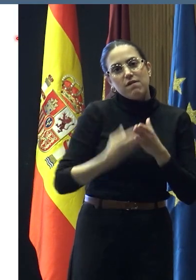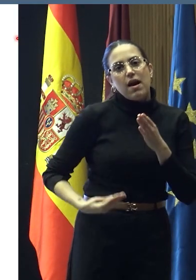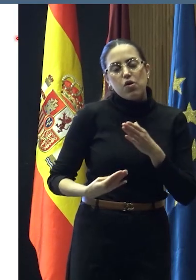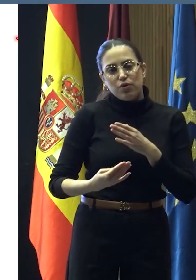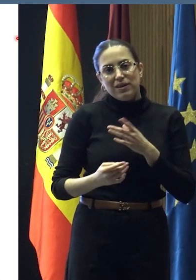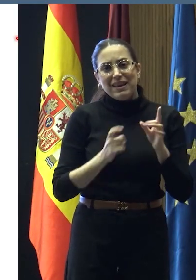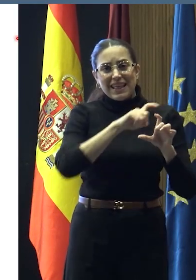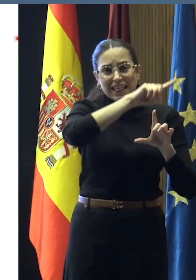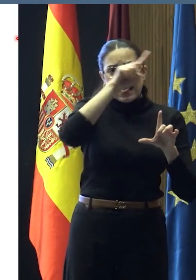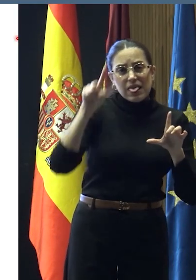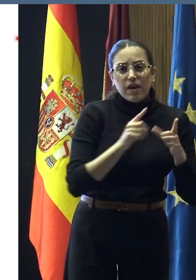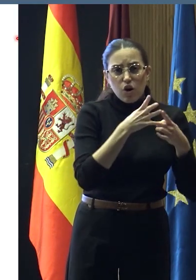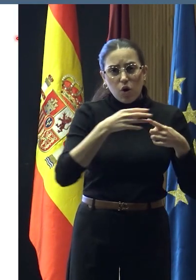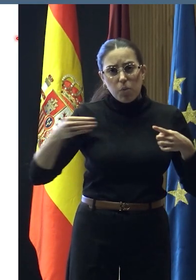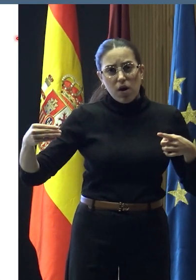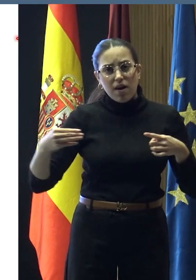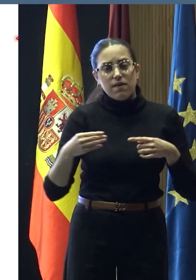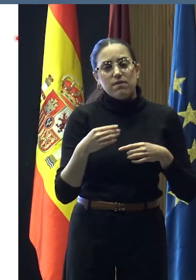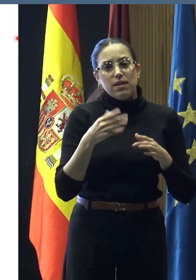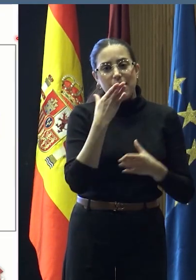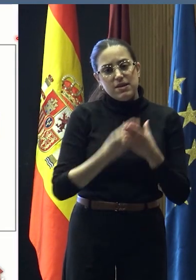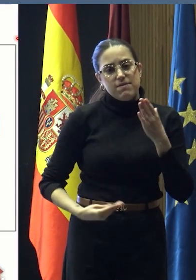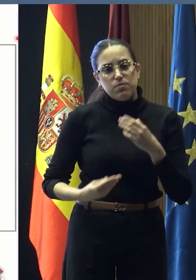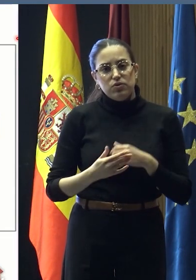los ciclos hormonales.